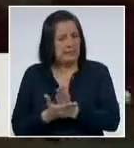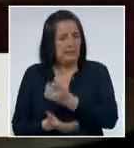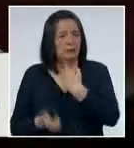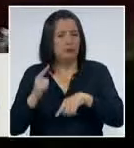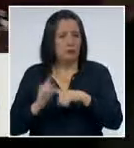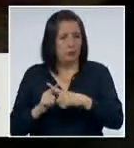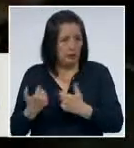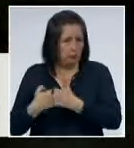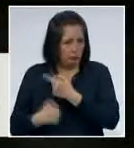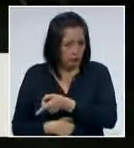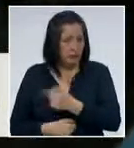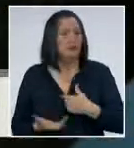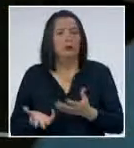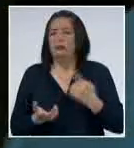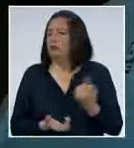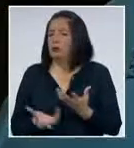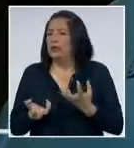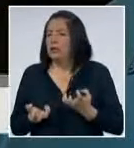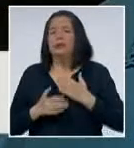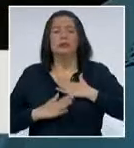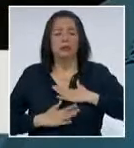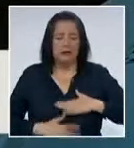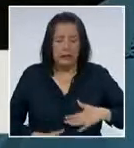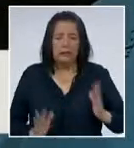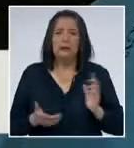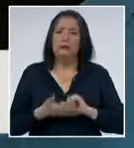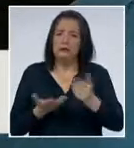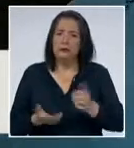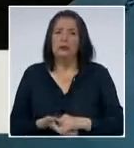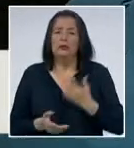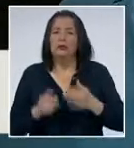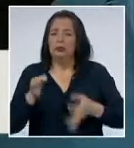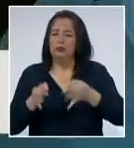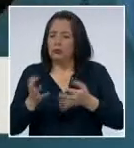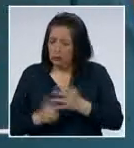expareja. Lo único que desea es vivir tranquila, logrando conseguir justicia.